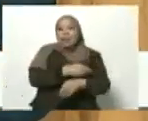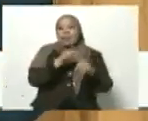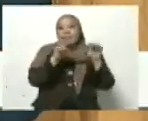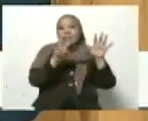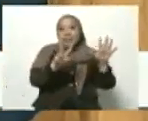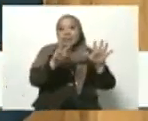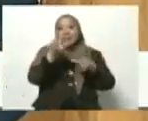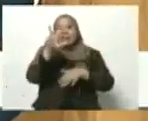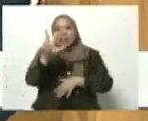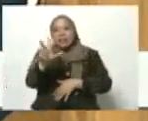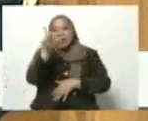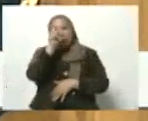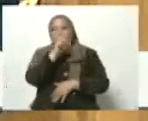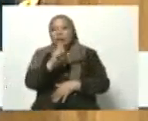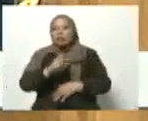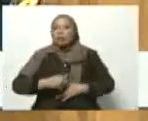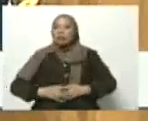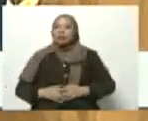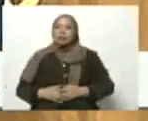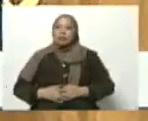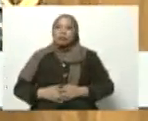¿no? Y